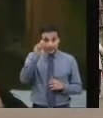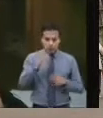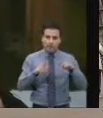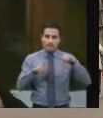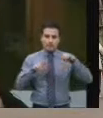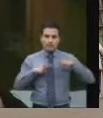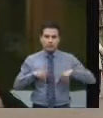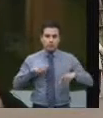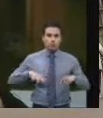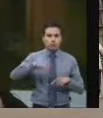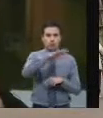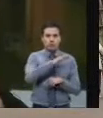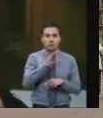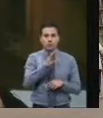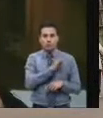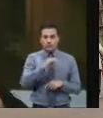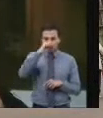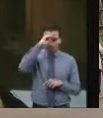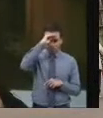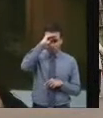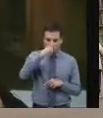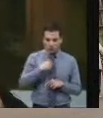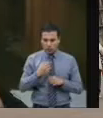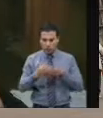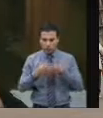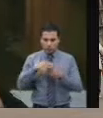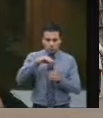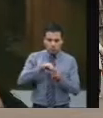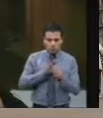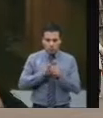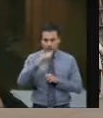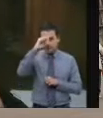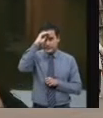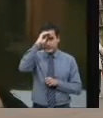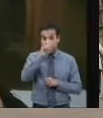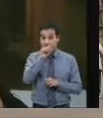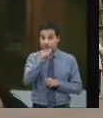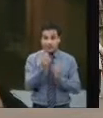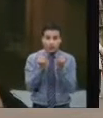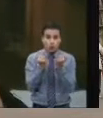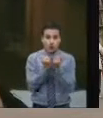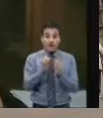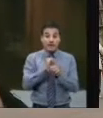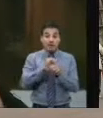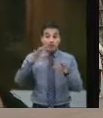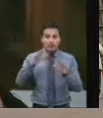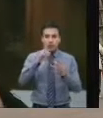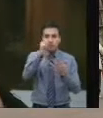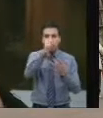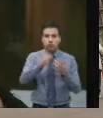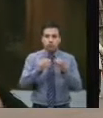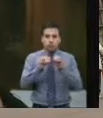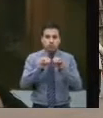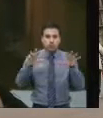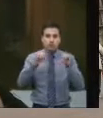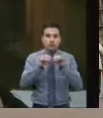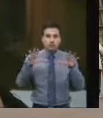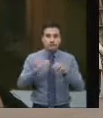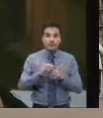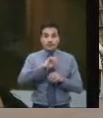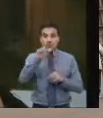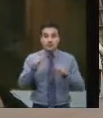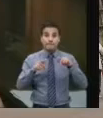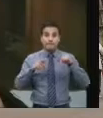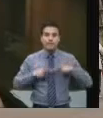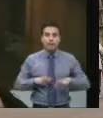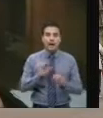ciudadanía puede reflexionar sobre el sentido de su voto y, por otro lado, se trata de evitar la difusión de información que podría alterar el sentido de la